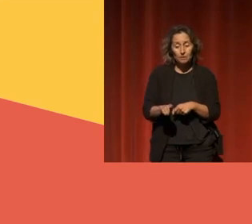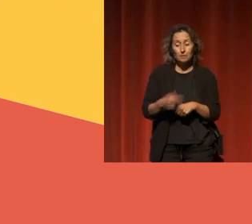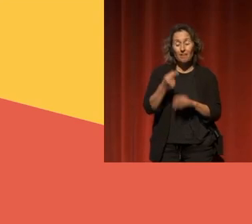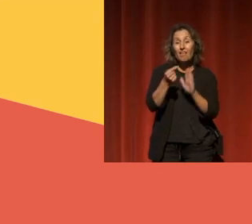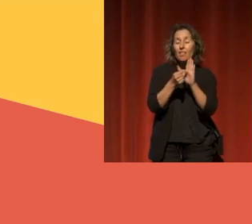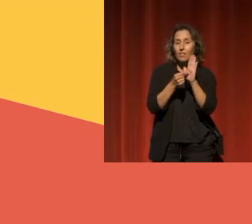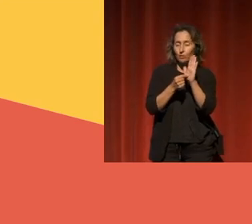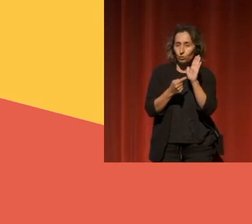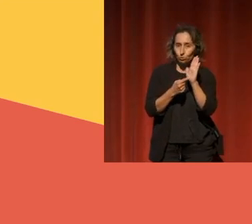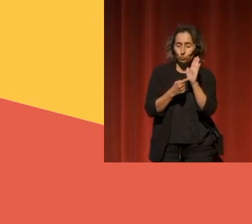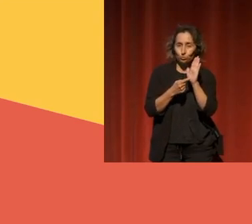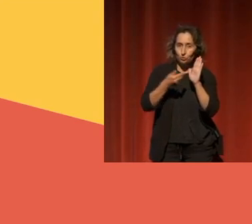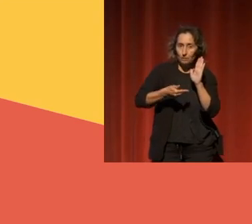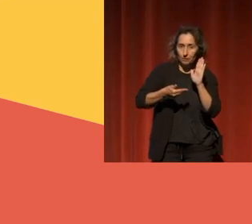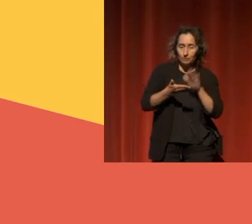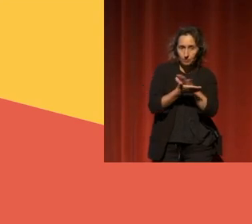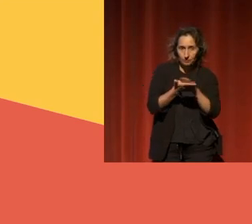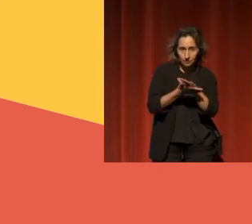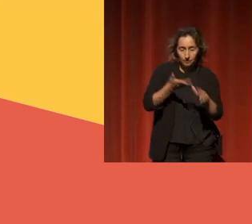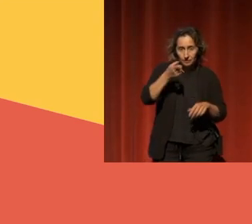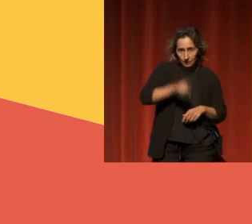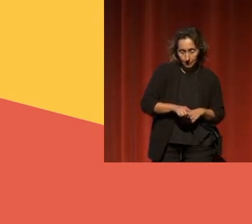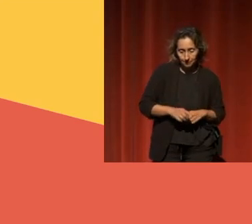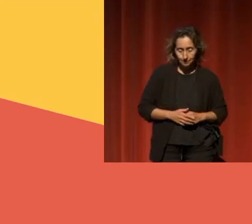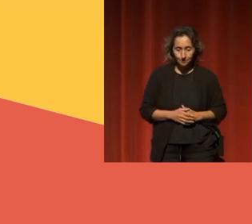datos que es creo que es muy importante